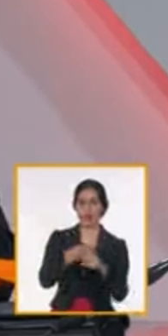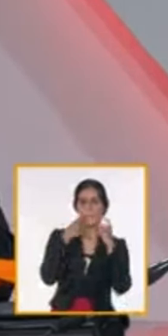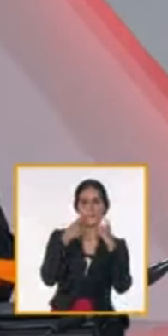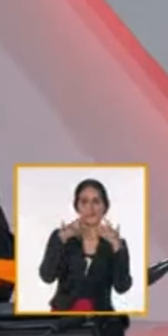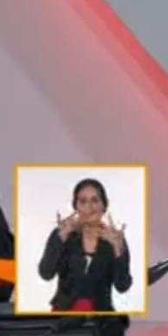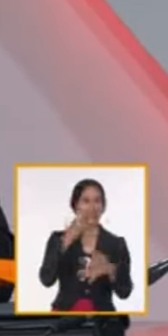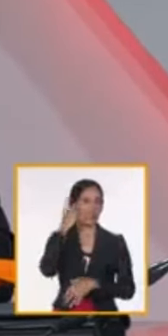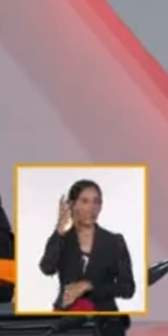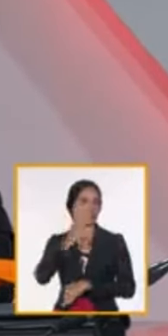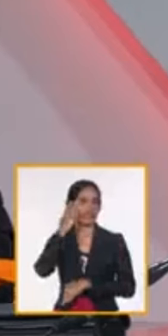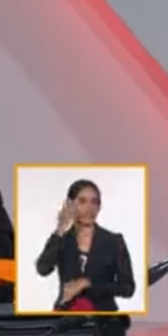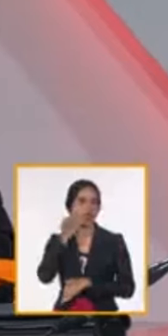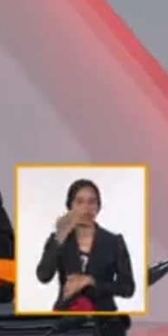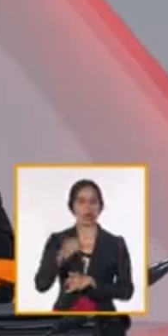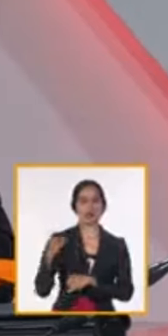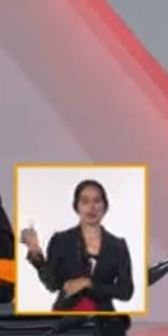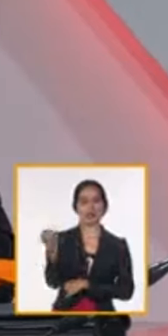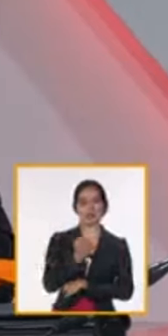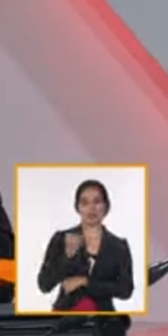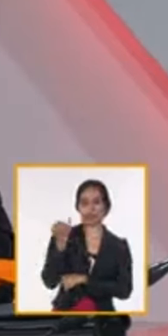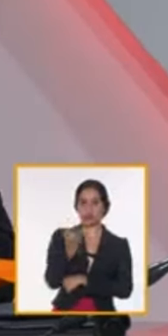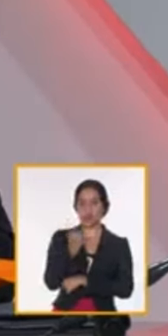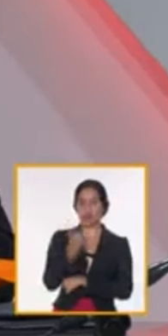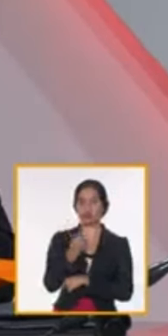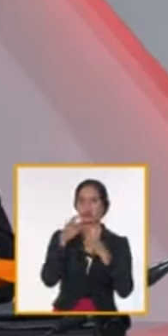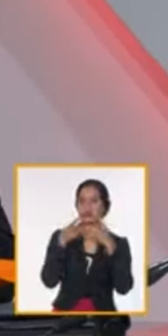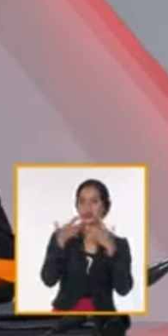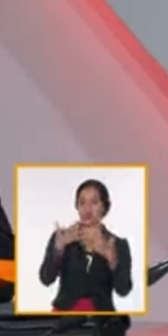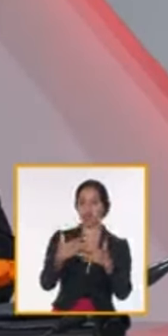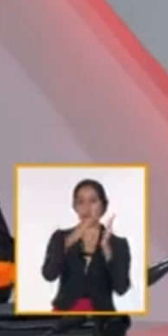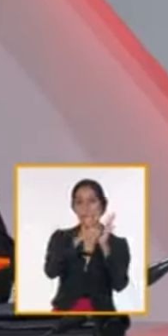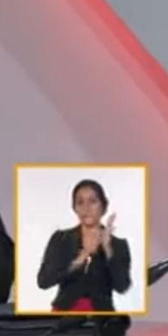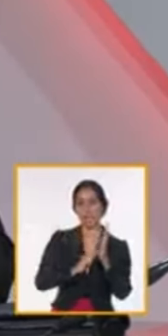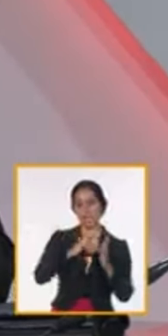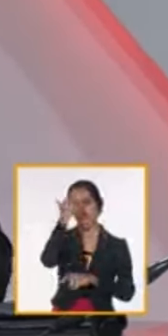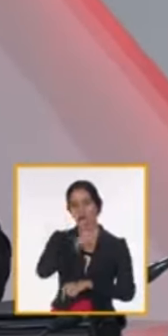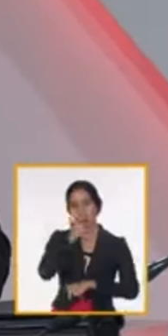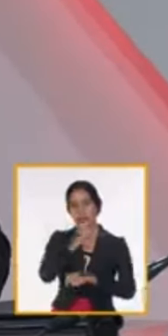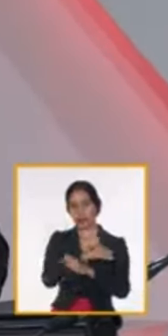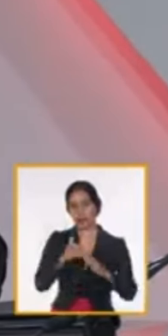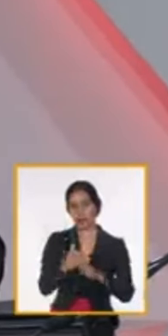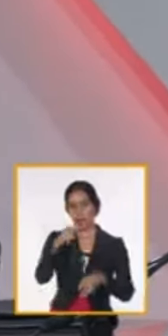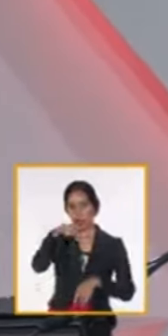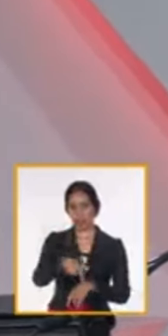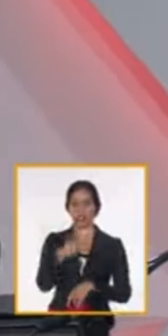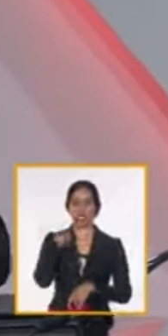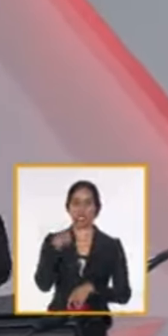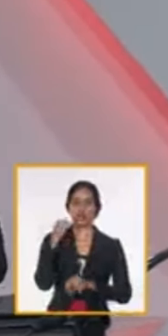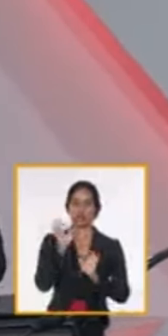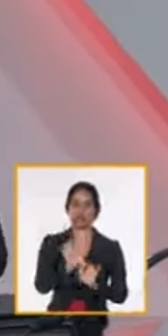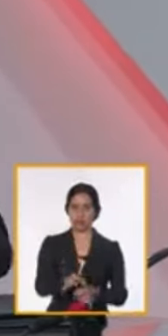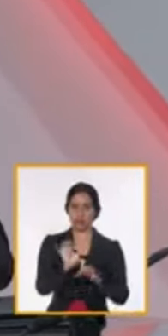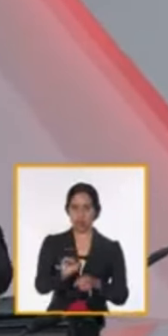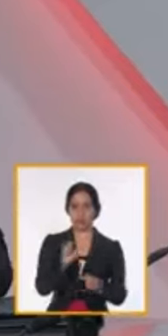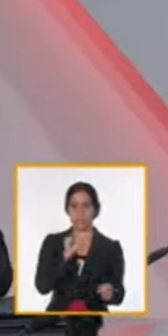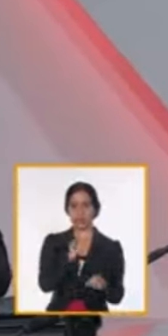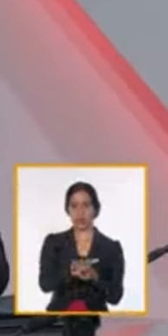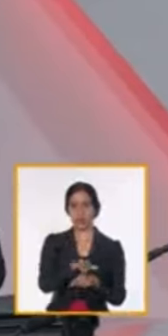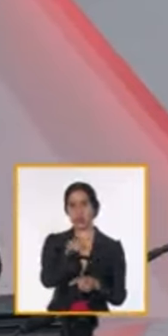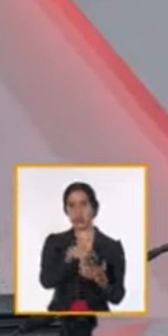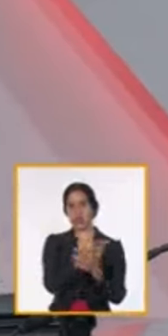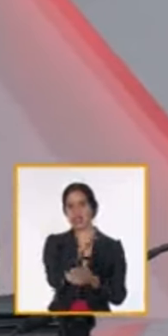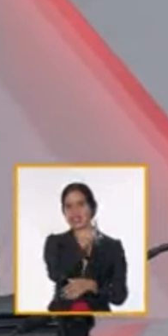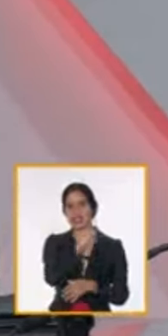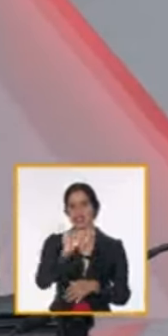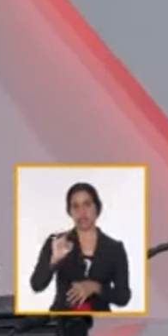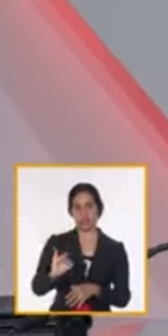internacional quedaron impactados a mediados de abril de este año, especialmente el 17 de abril en que comenzó pues las protestas